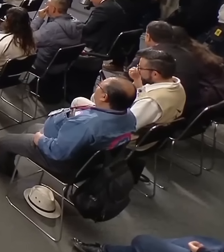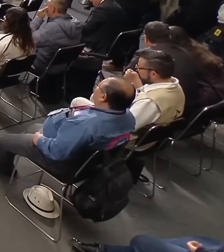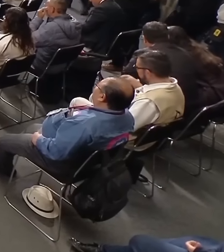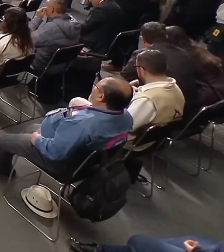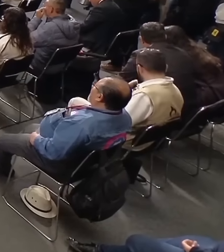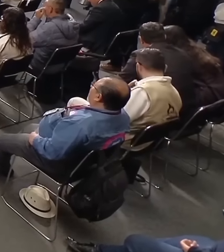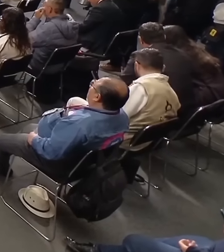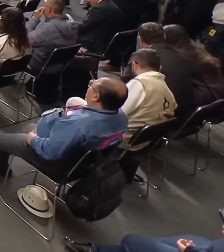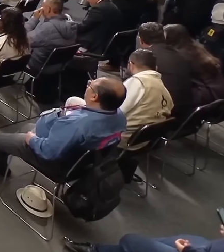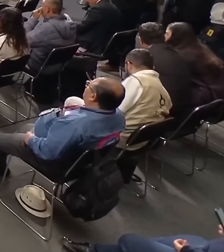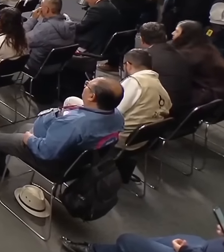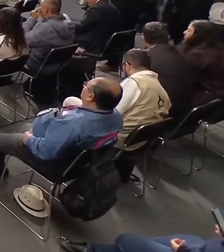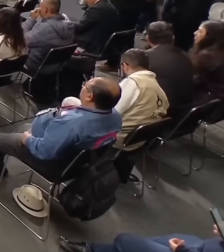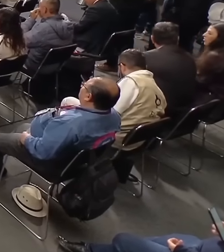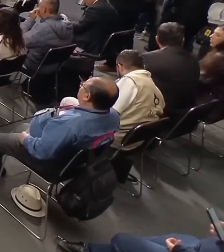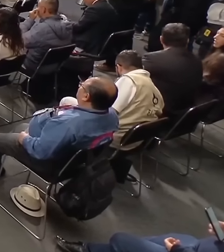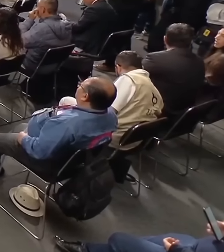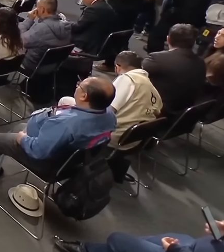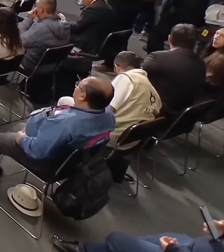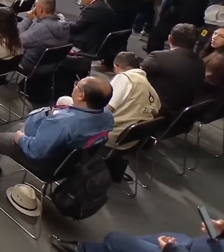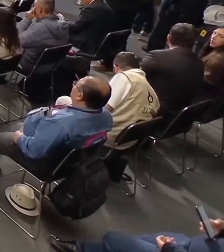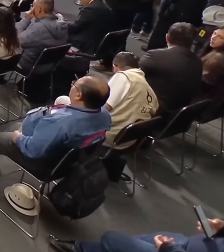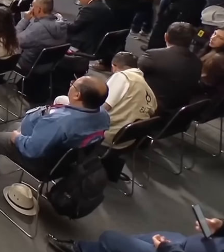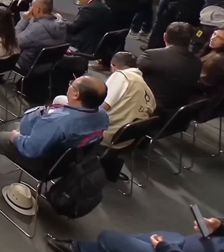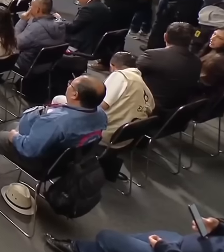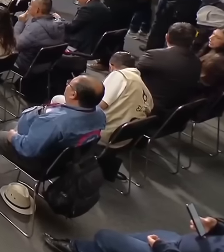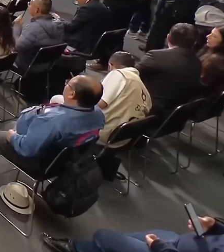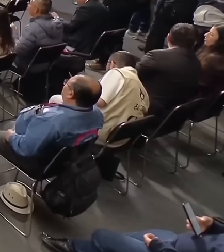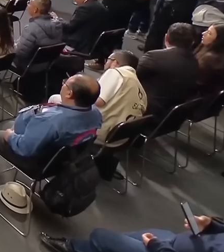Ahorita si quieres dárselo a Pau y lo reviso.